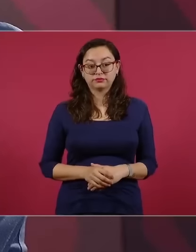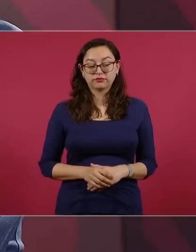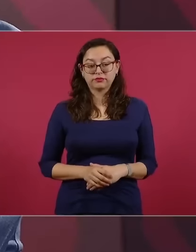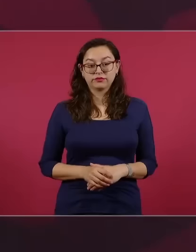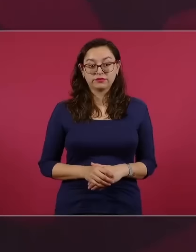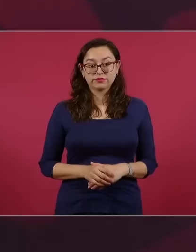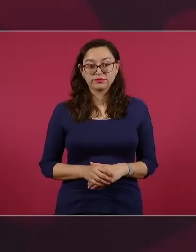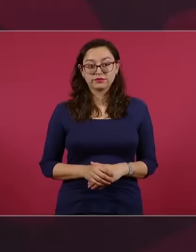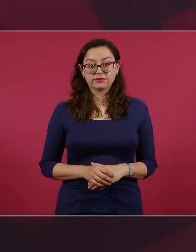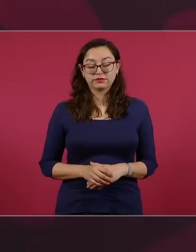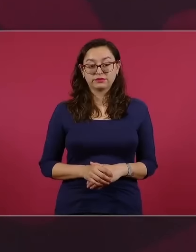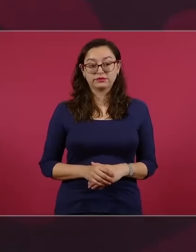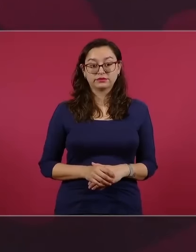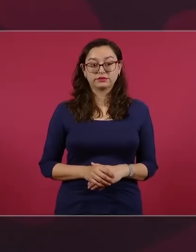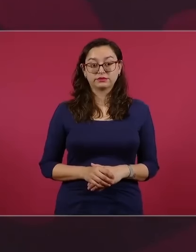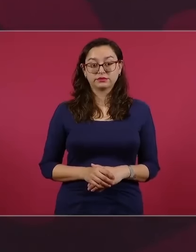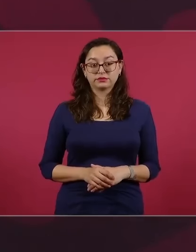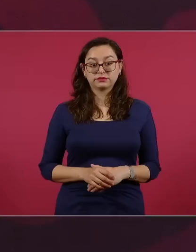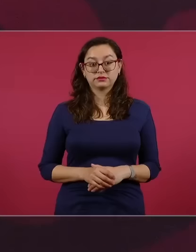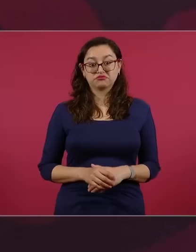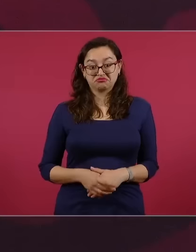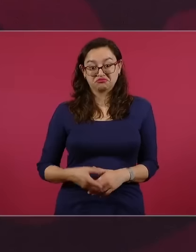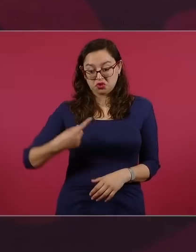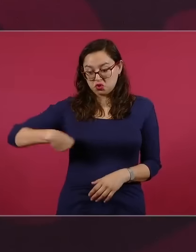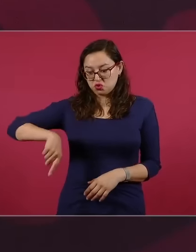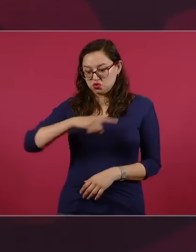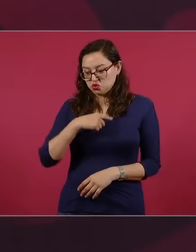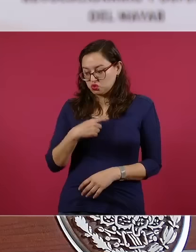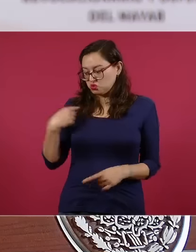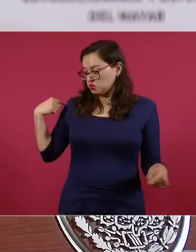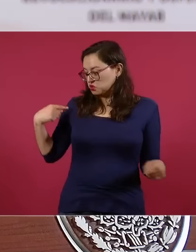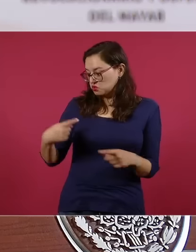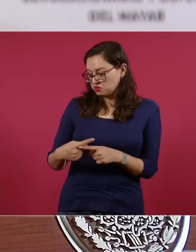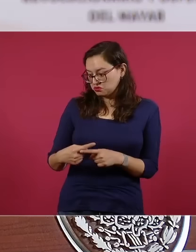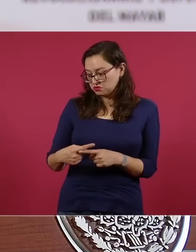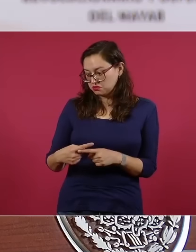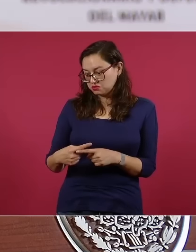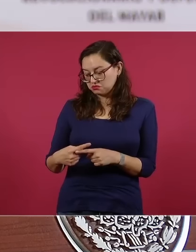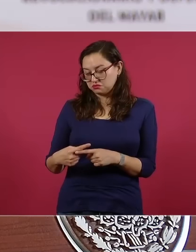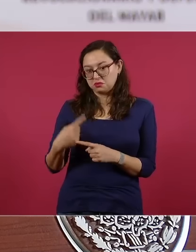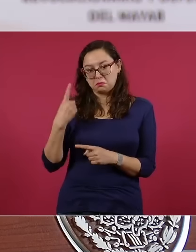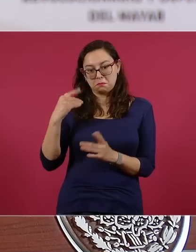el doble prácticamente de lo que nosotros hemos hecho.